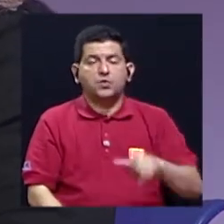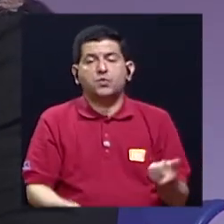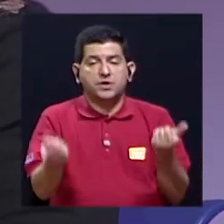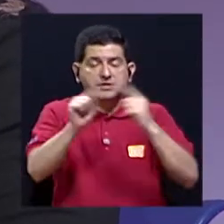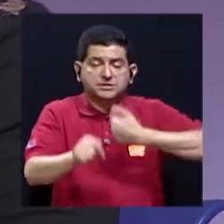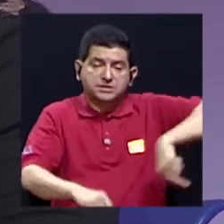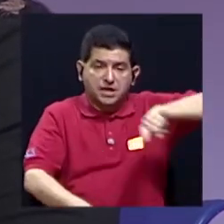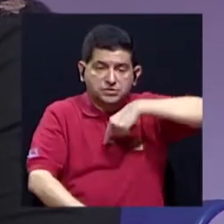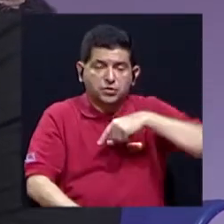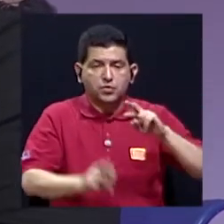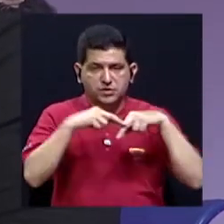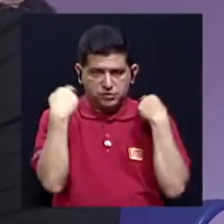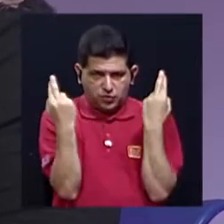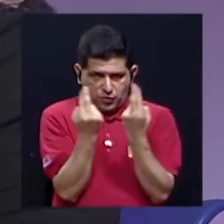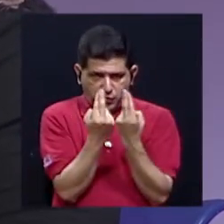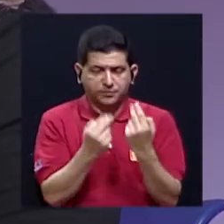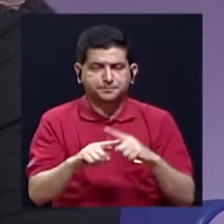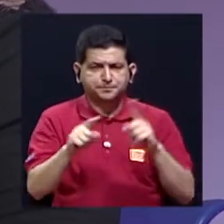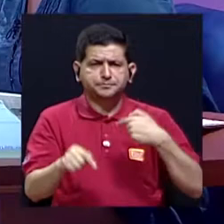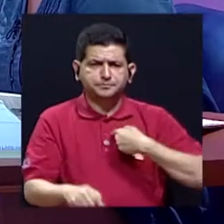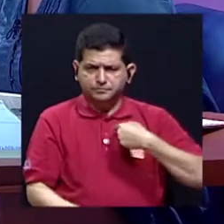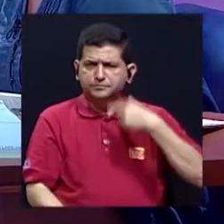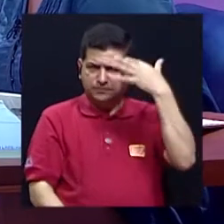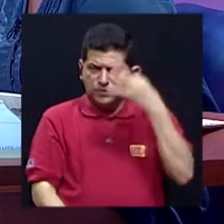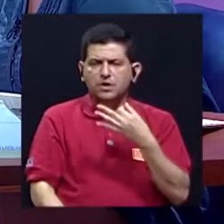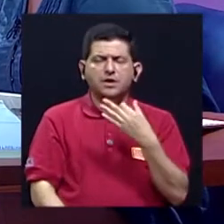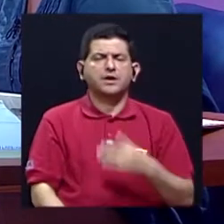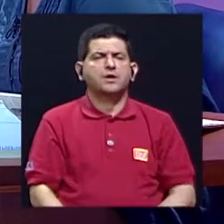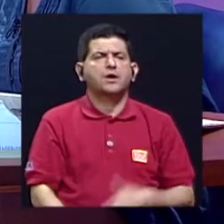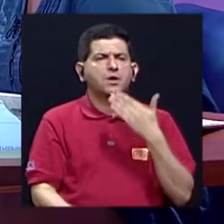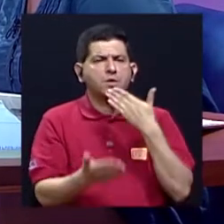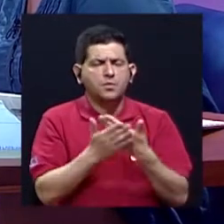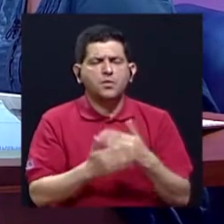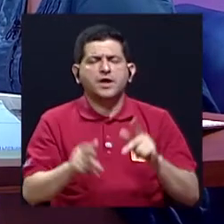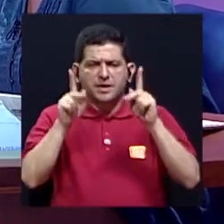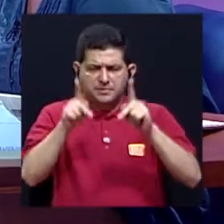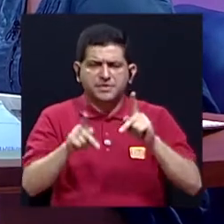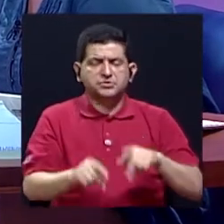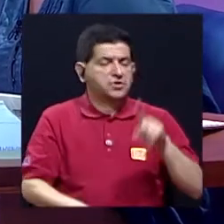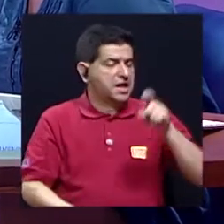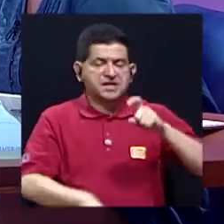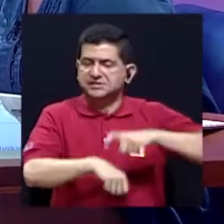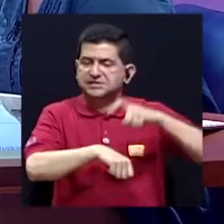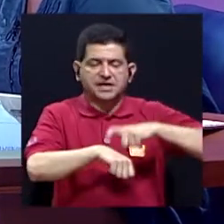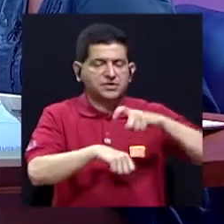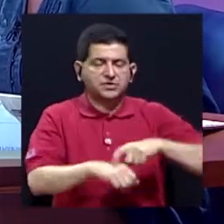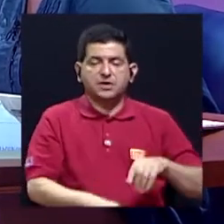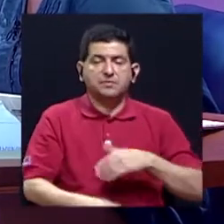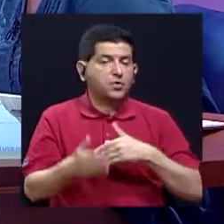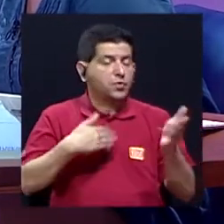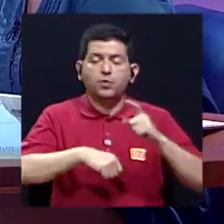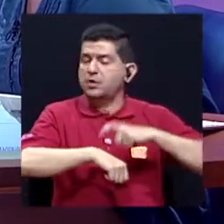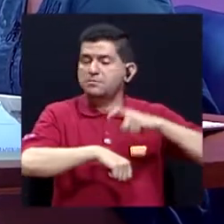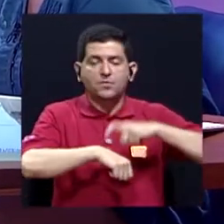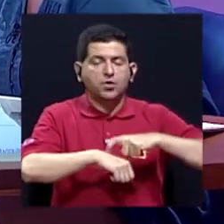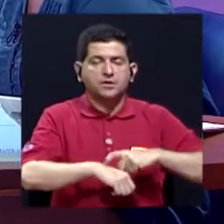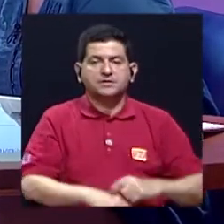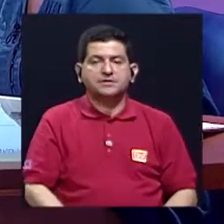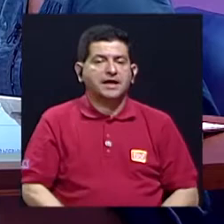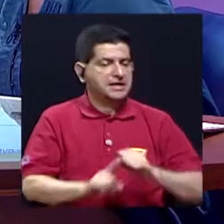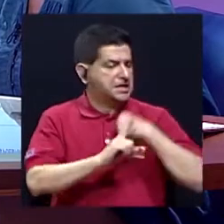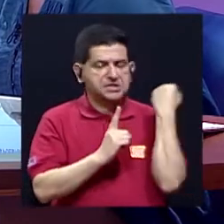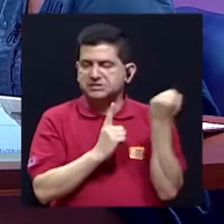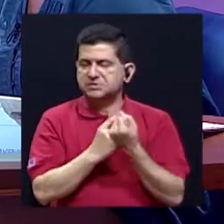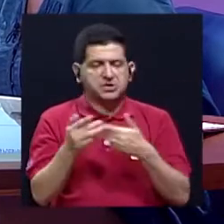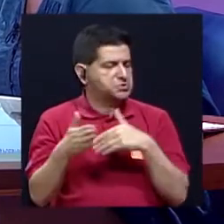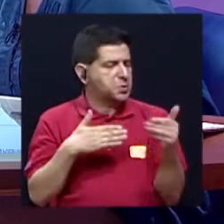caso de nosotros que sesionamos. Pero para mí, para una buena regidora, el que sea necesario, y cuando sea necesario, y a la hora que sea